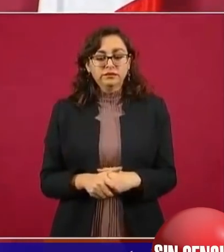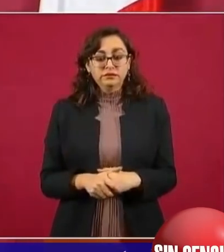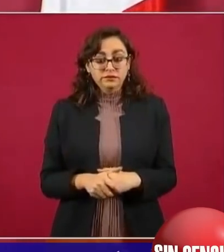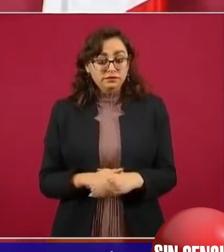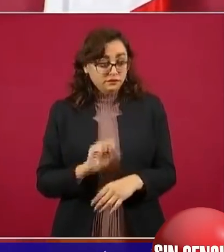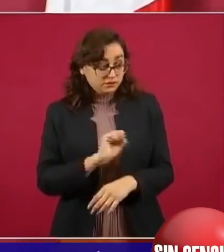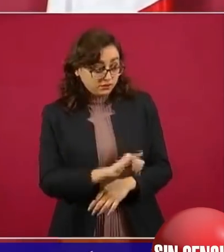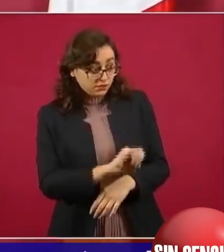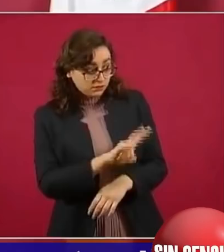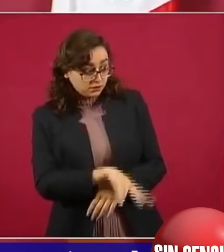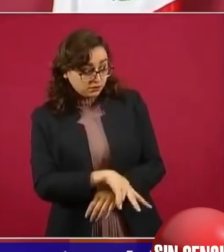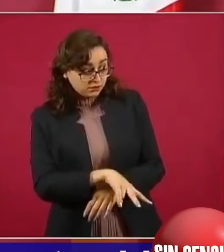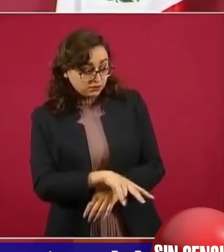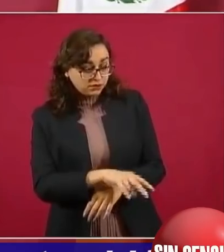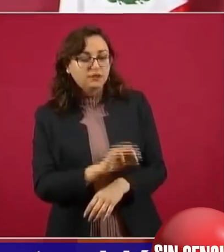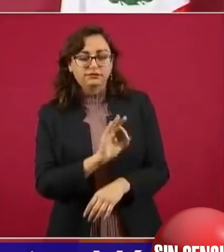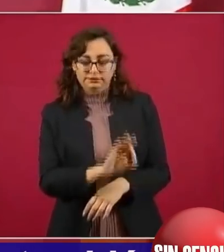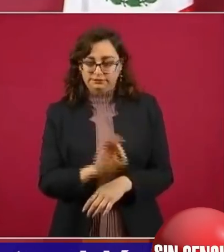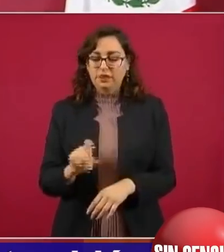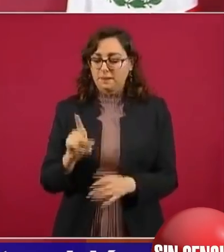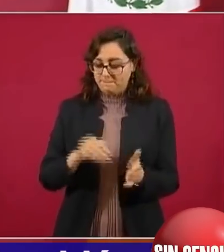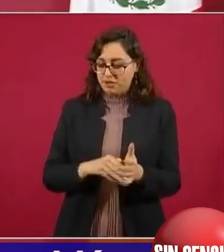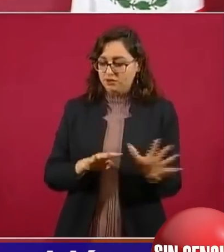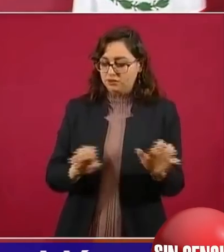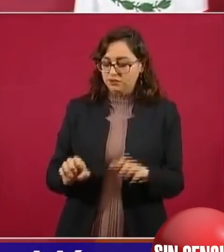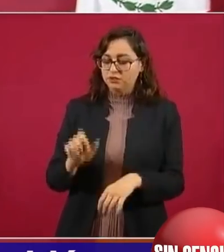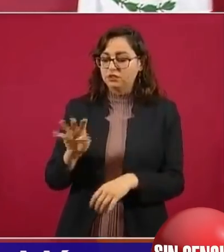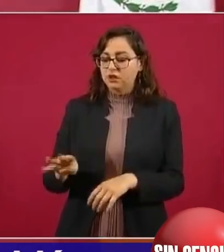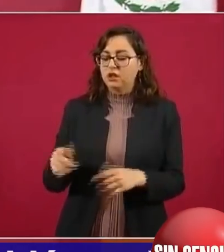Así es. Luego el